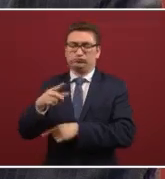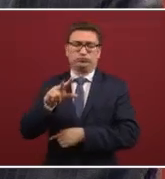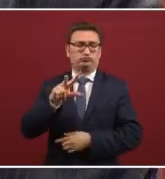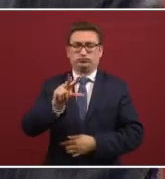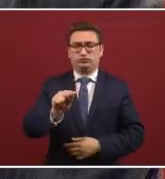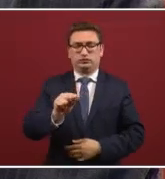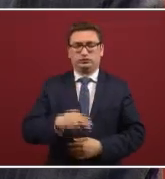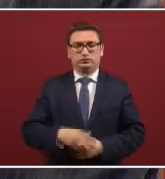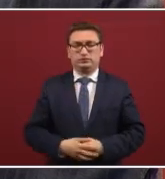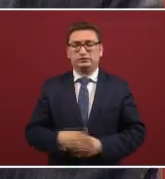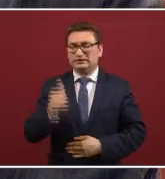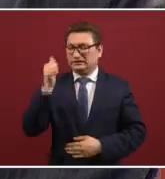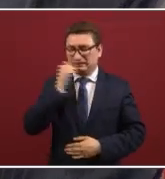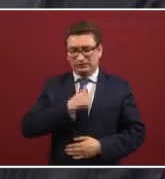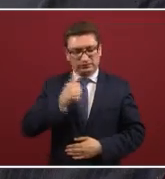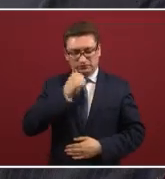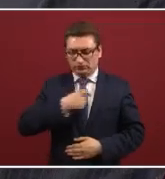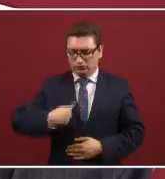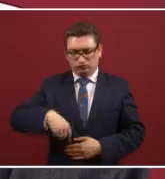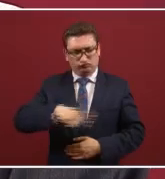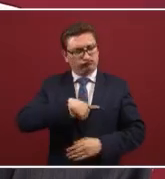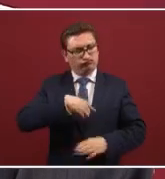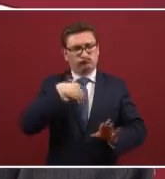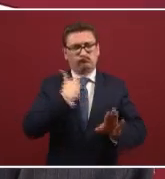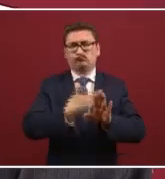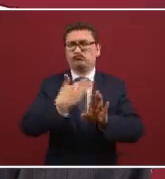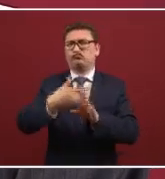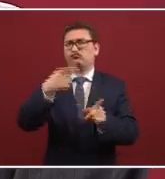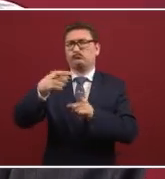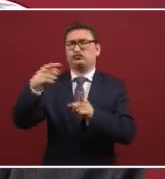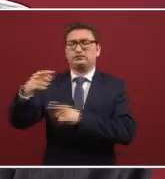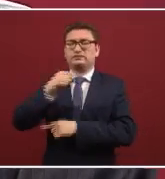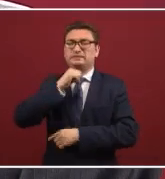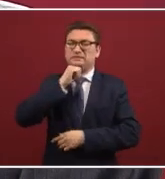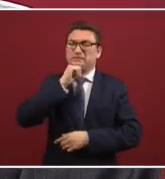Siempre. No rompimos un vidrio.